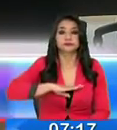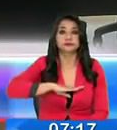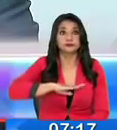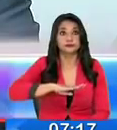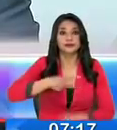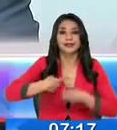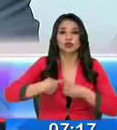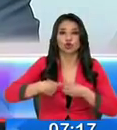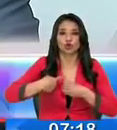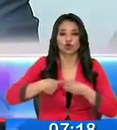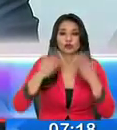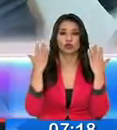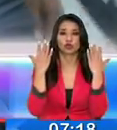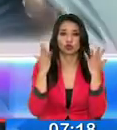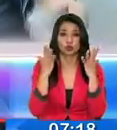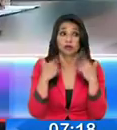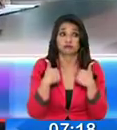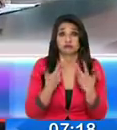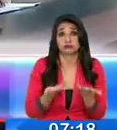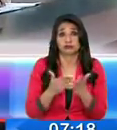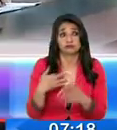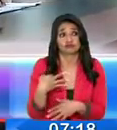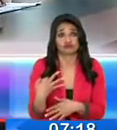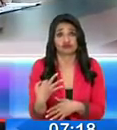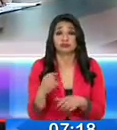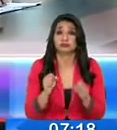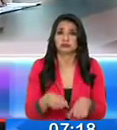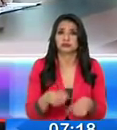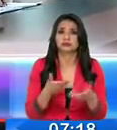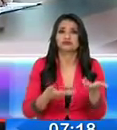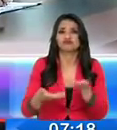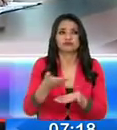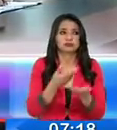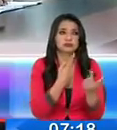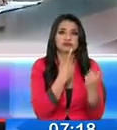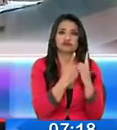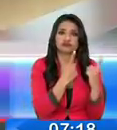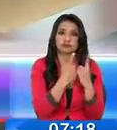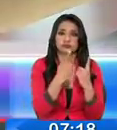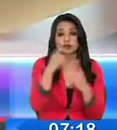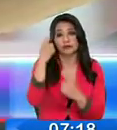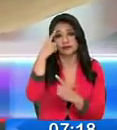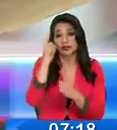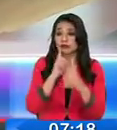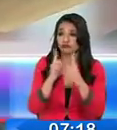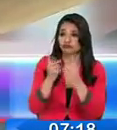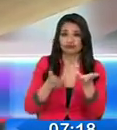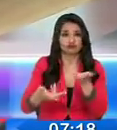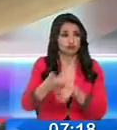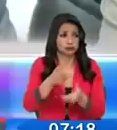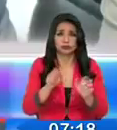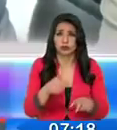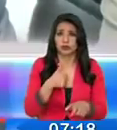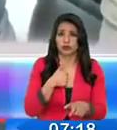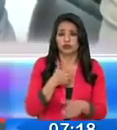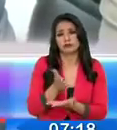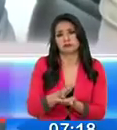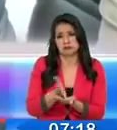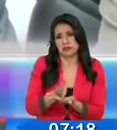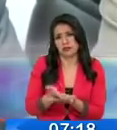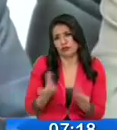Yunda, se ofreció nuevamente para hacer un puente de diálogo entre el gobierno y estas organizaciones. Para